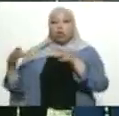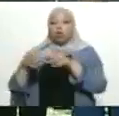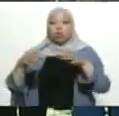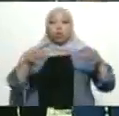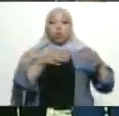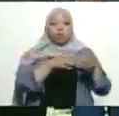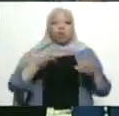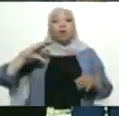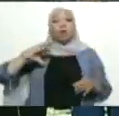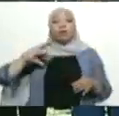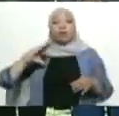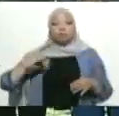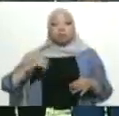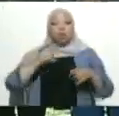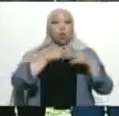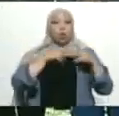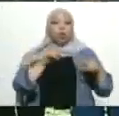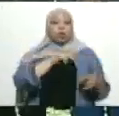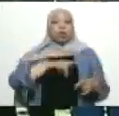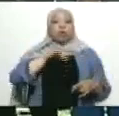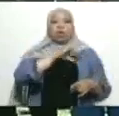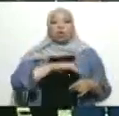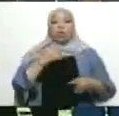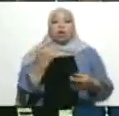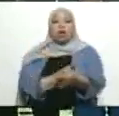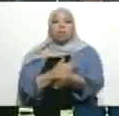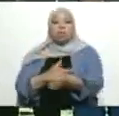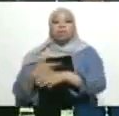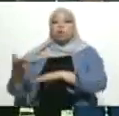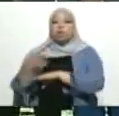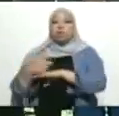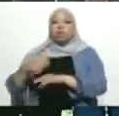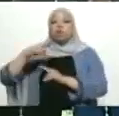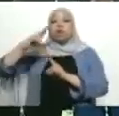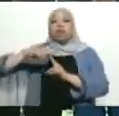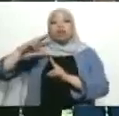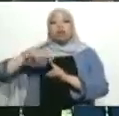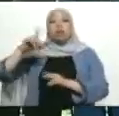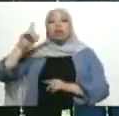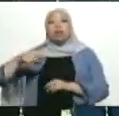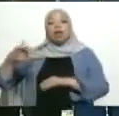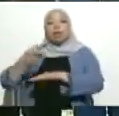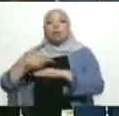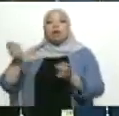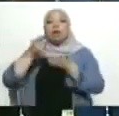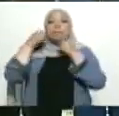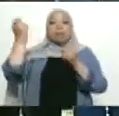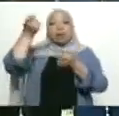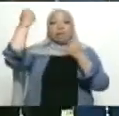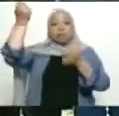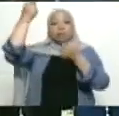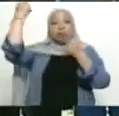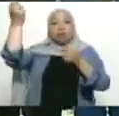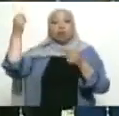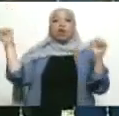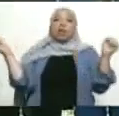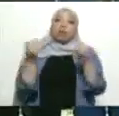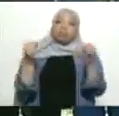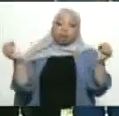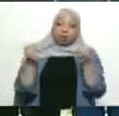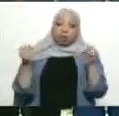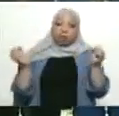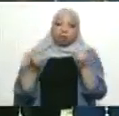querido hermano Freddy Bernal, compañeros gobernadores, Piñate, que está aquí de Apure, de Mérida,